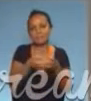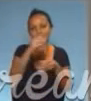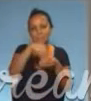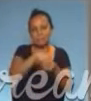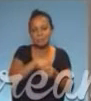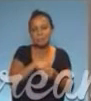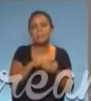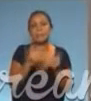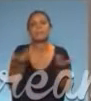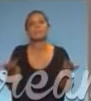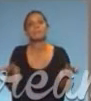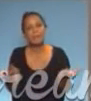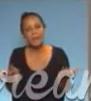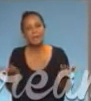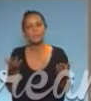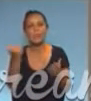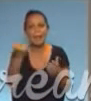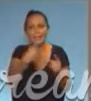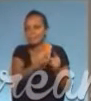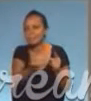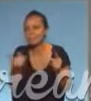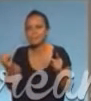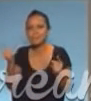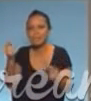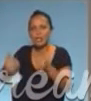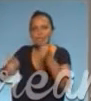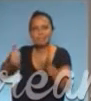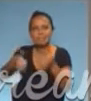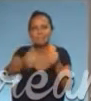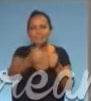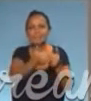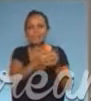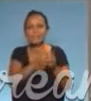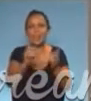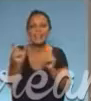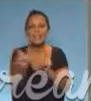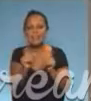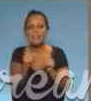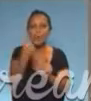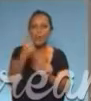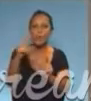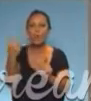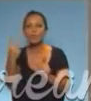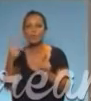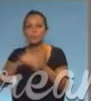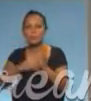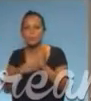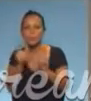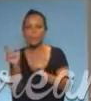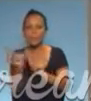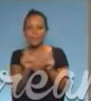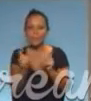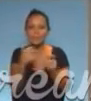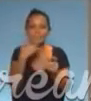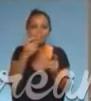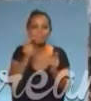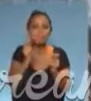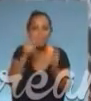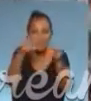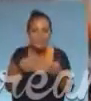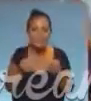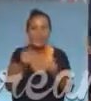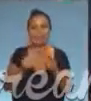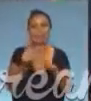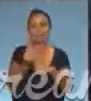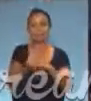político. Pero bueno, como hay muchas opciones que lo siguen entre 1 y 2 puntos, todavía no se sabe realmente quiénes se van a colar en la segunda